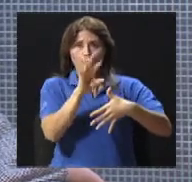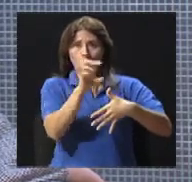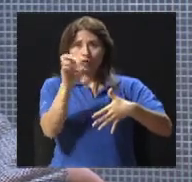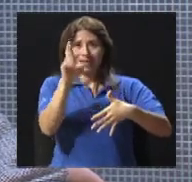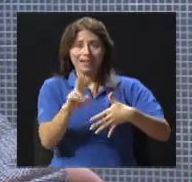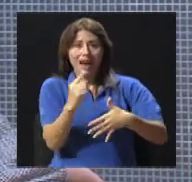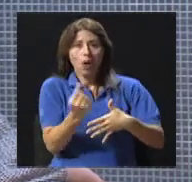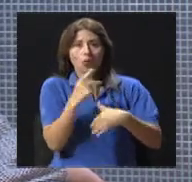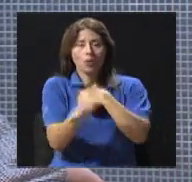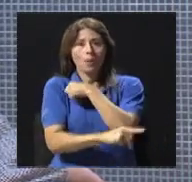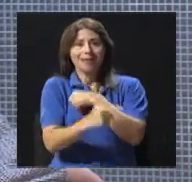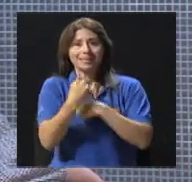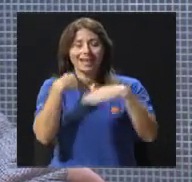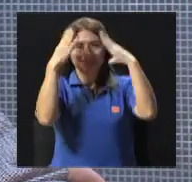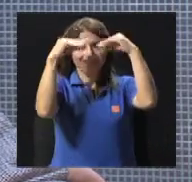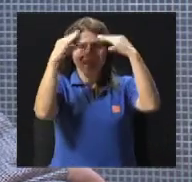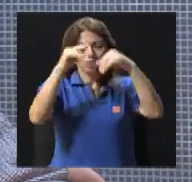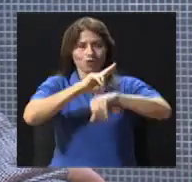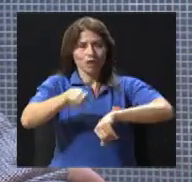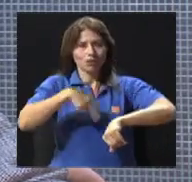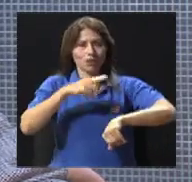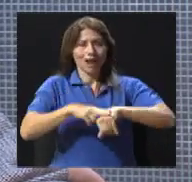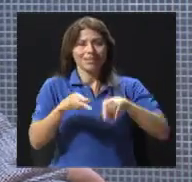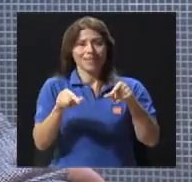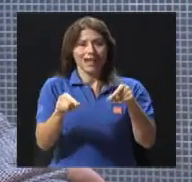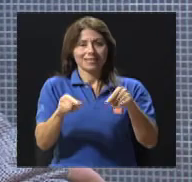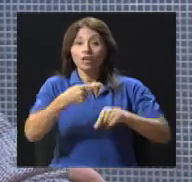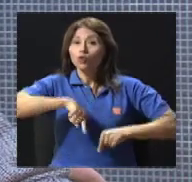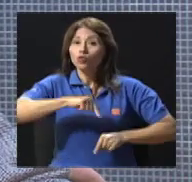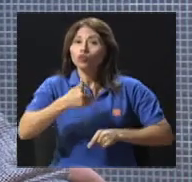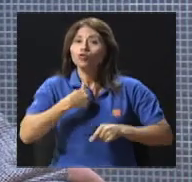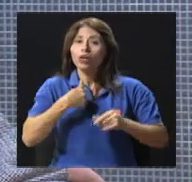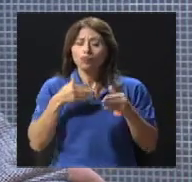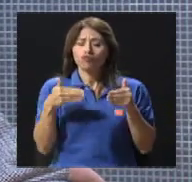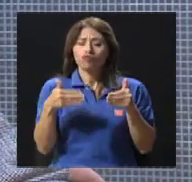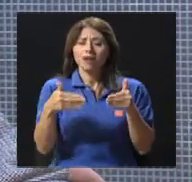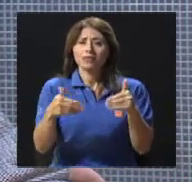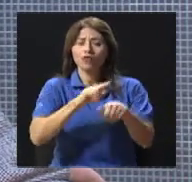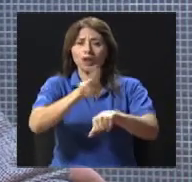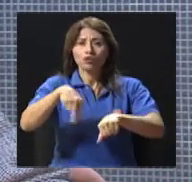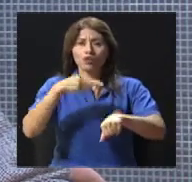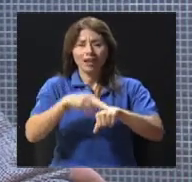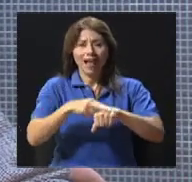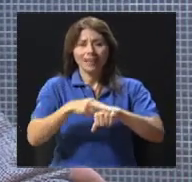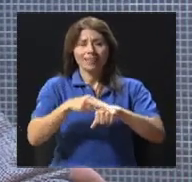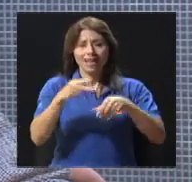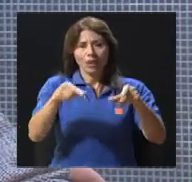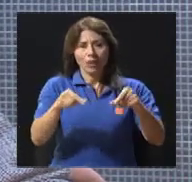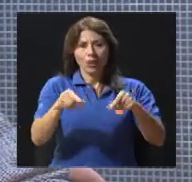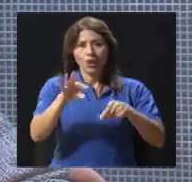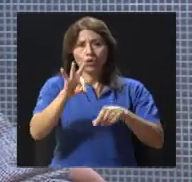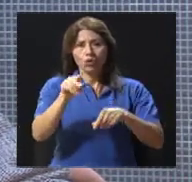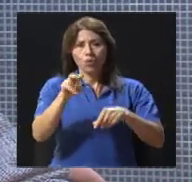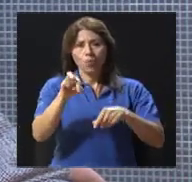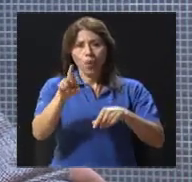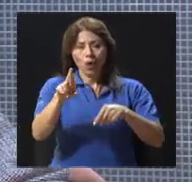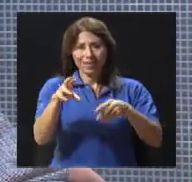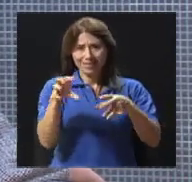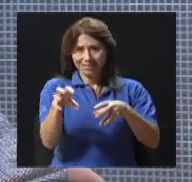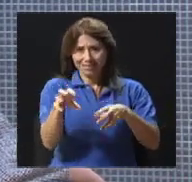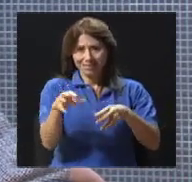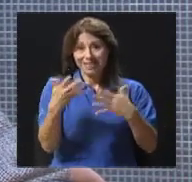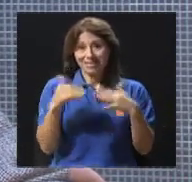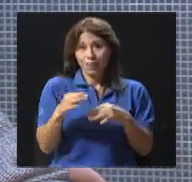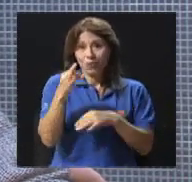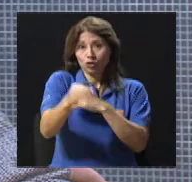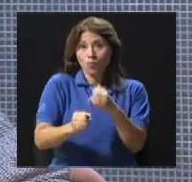que tiene datos nacionales de cáncer. En Costa Rica contamos con un registro nacional de tumores que el próximo año ya va a cumplir 40 años de